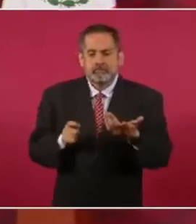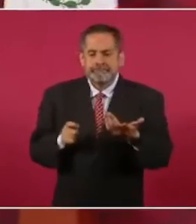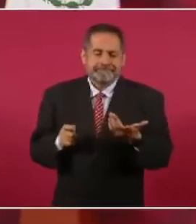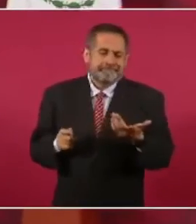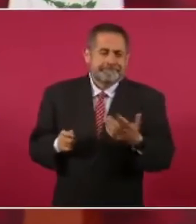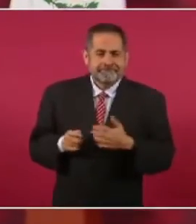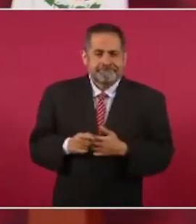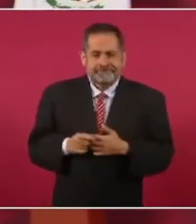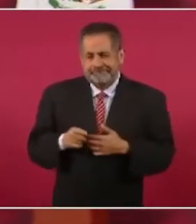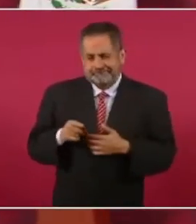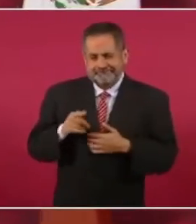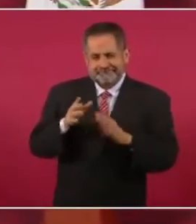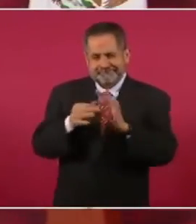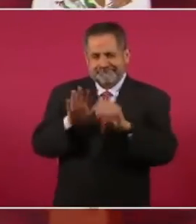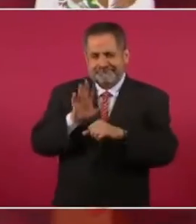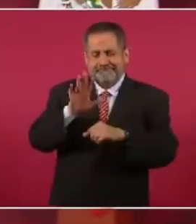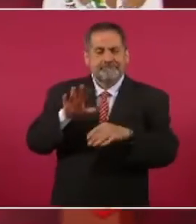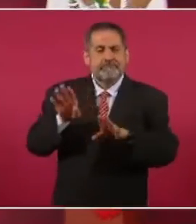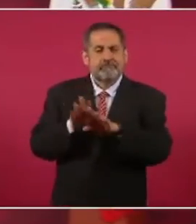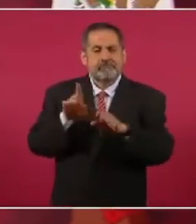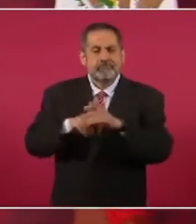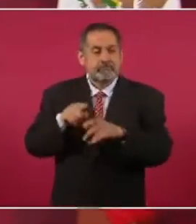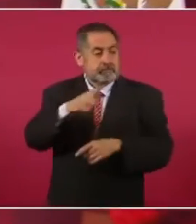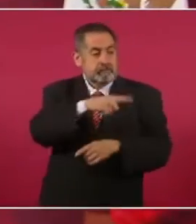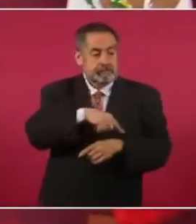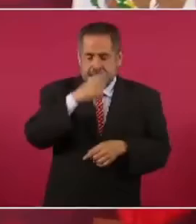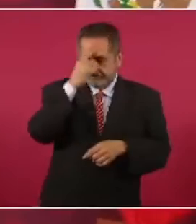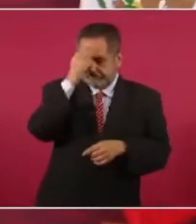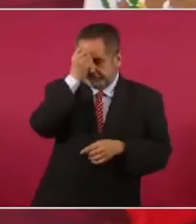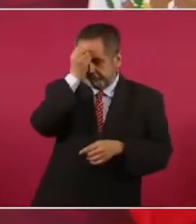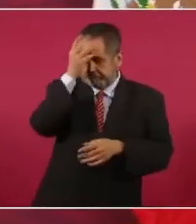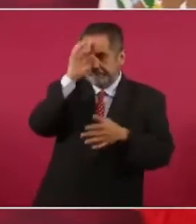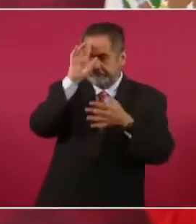términos médicos, de amnesia.